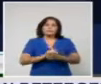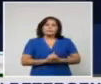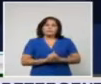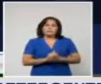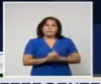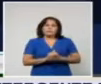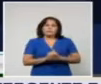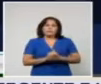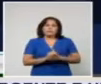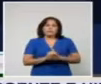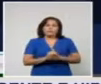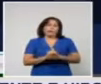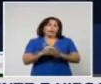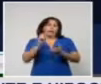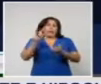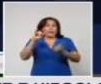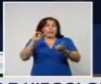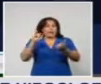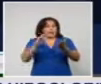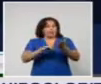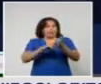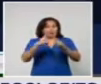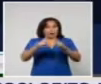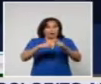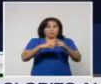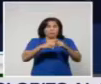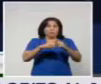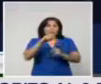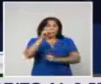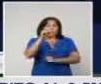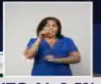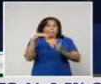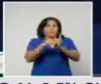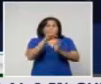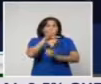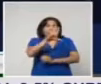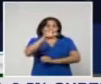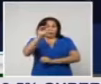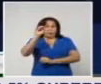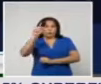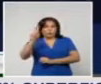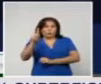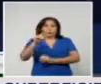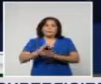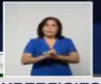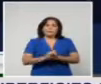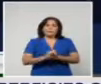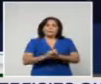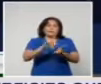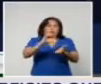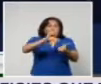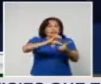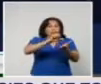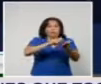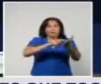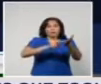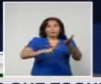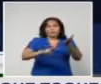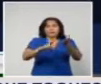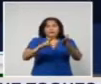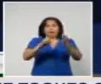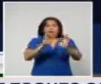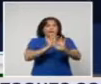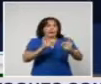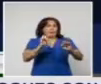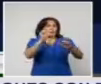Instituto de Medicina Tropical Pedro Curí 1501, los de los Centros Provinciales de Higiene,